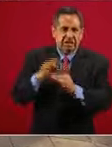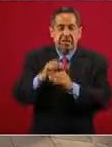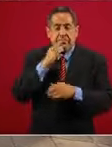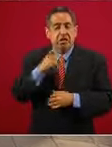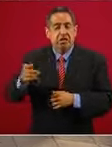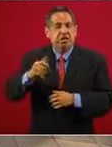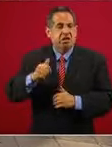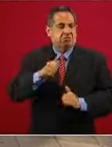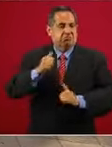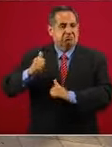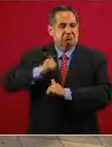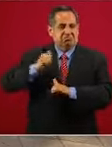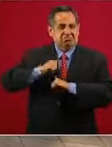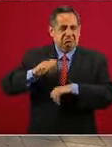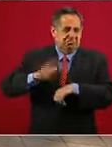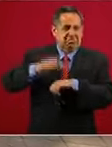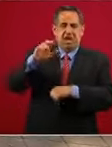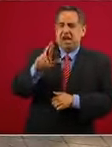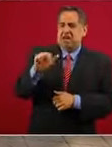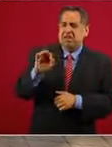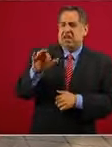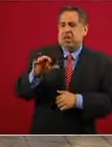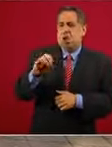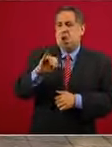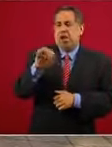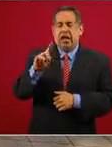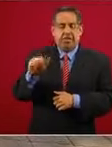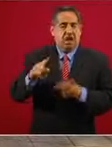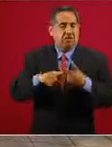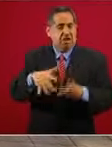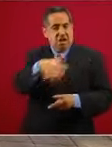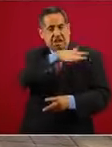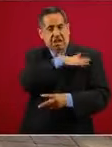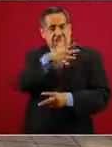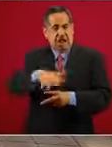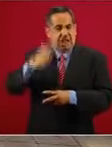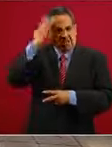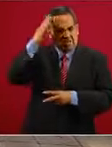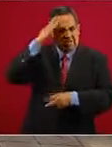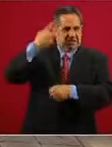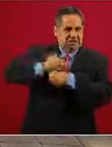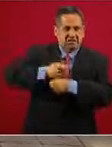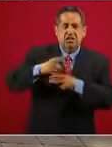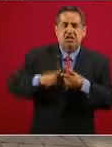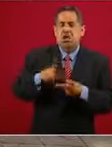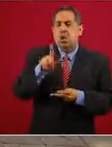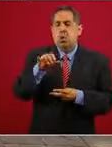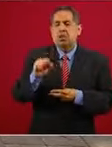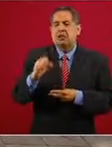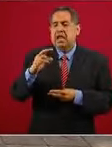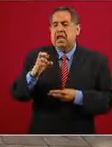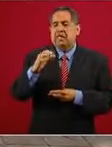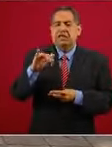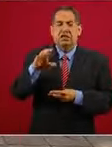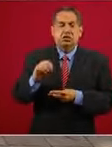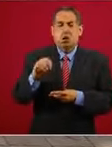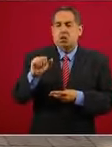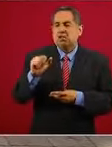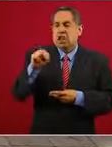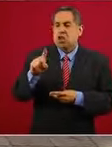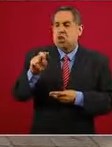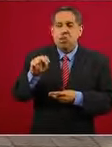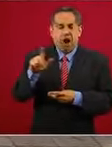del almirante Rafael Ojeda Durán y del general Luis Crescencio Sandoval